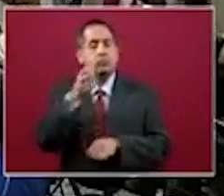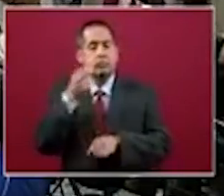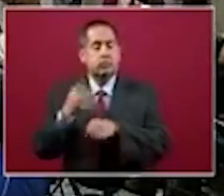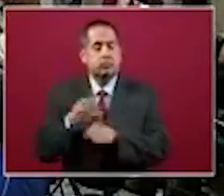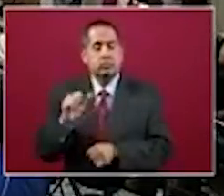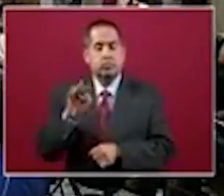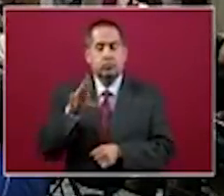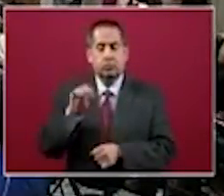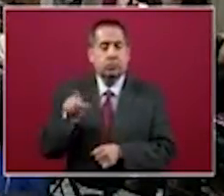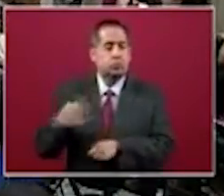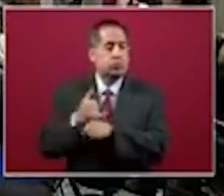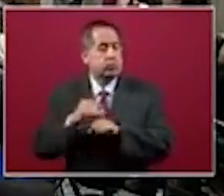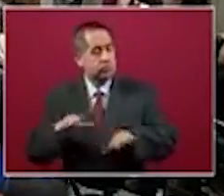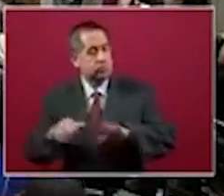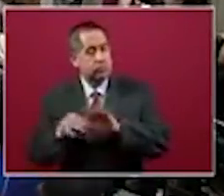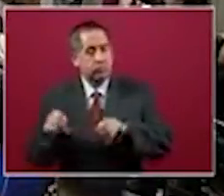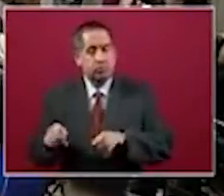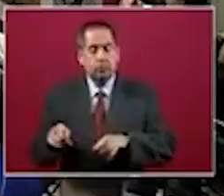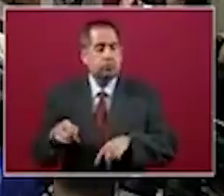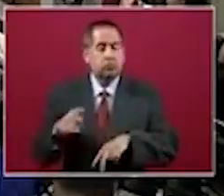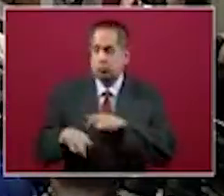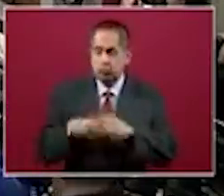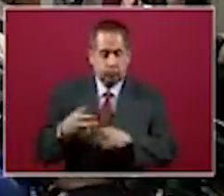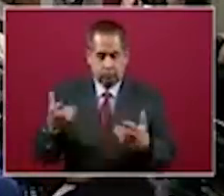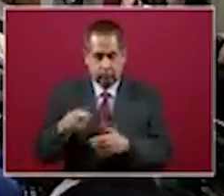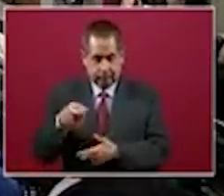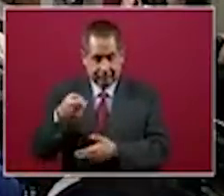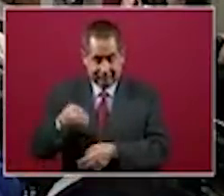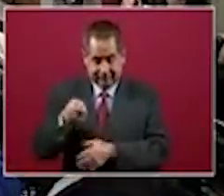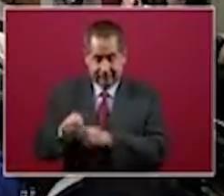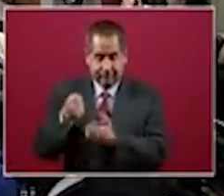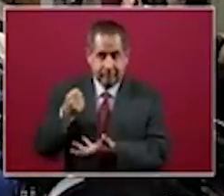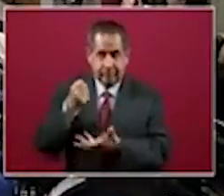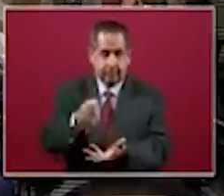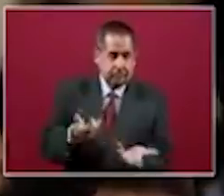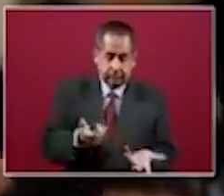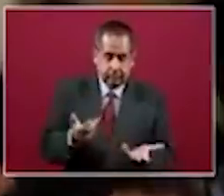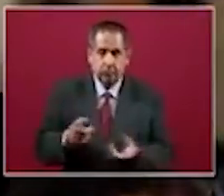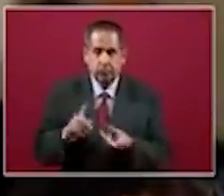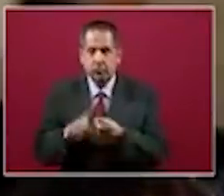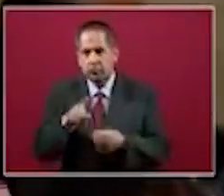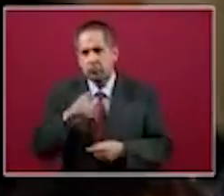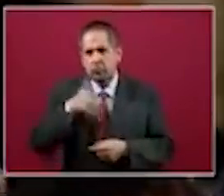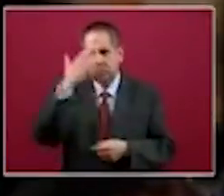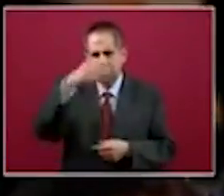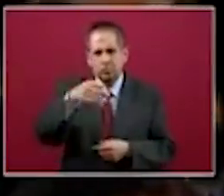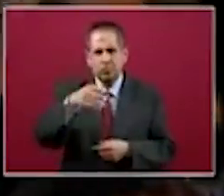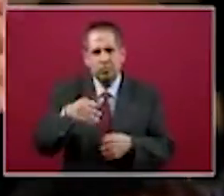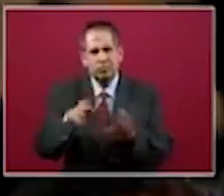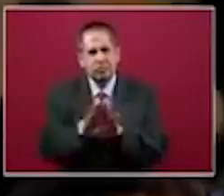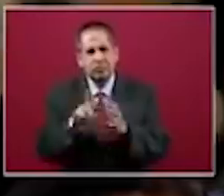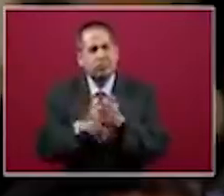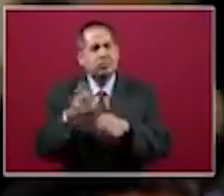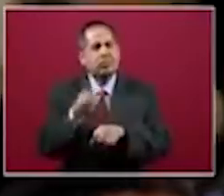pues tuvo que haber sacado esta información de que no se iban a ejercer este año los recursos de algún lado. No sé si usted sepa si